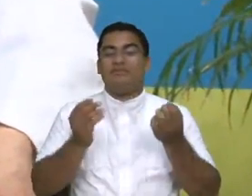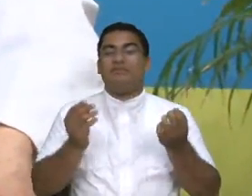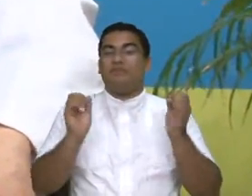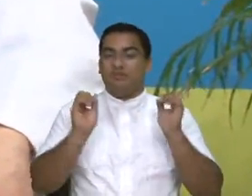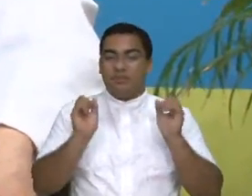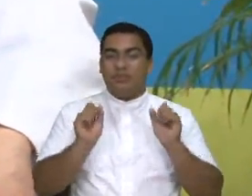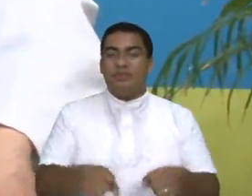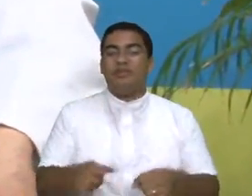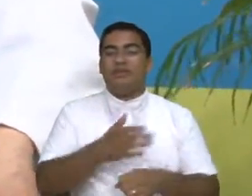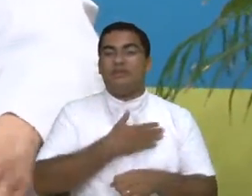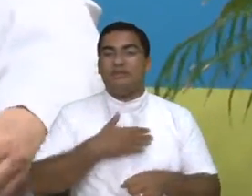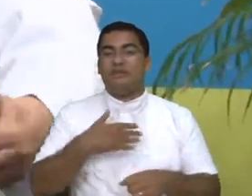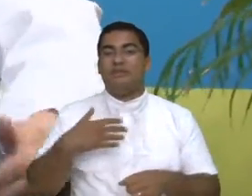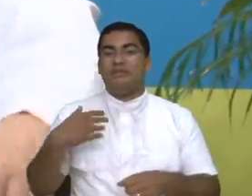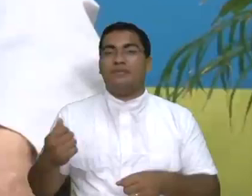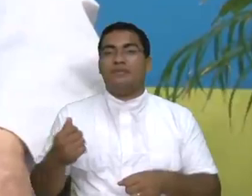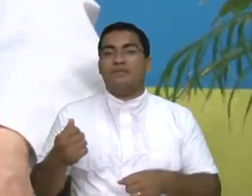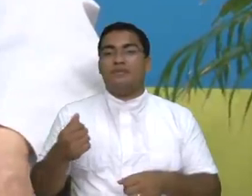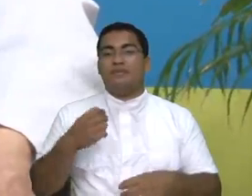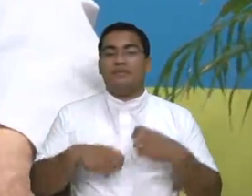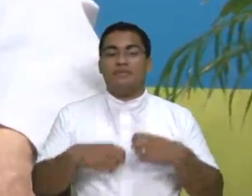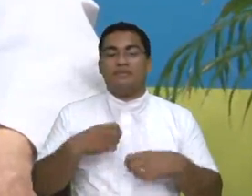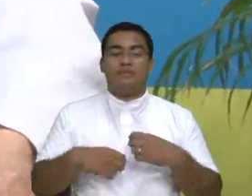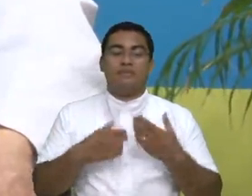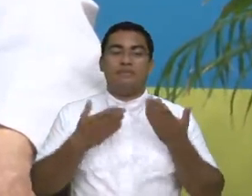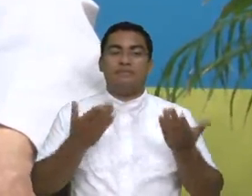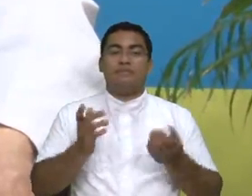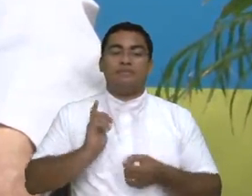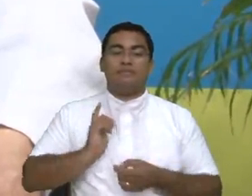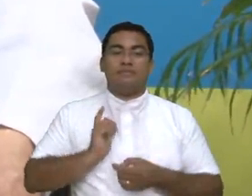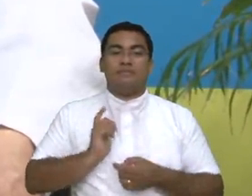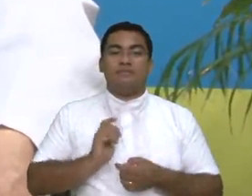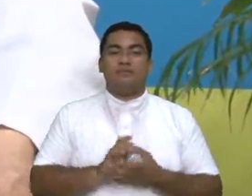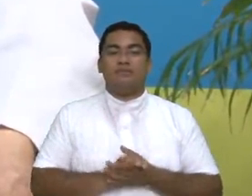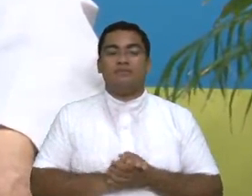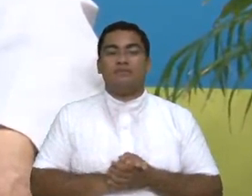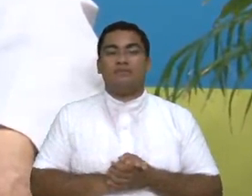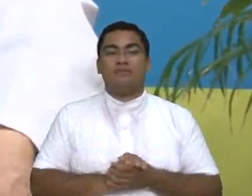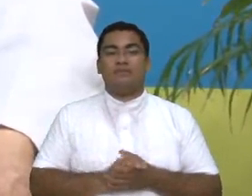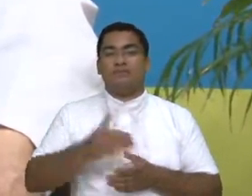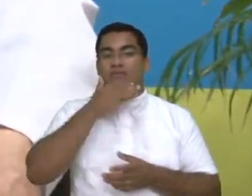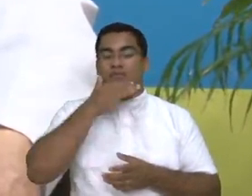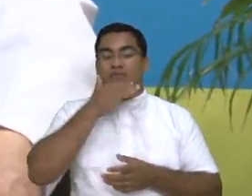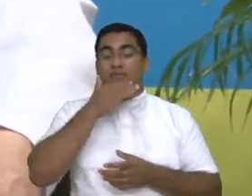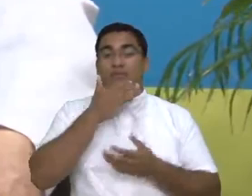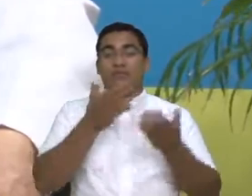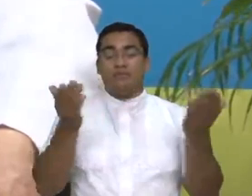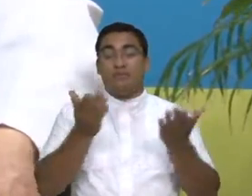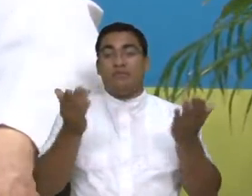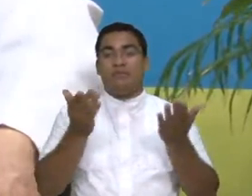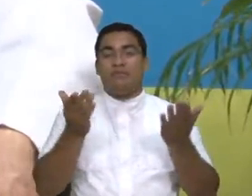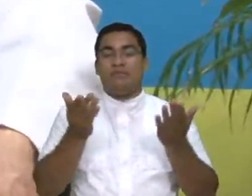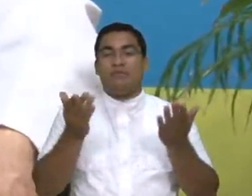mejorarles el problema articular que tienen, una artropatía hemofílica bastante severa en el caso, sobre todo en el caso de